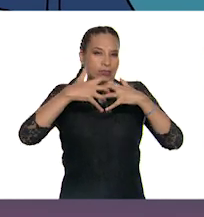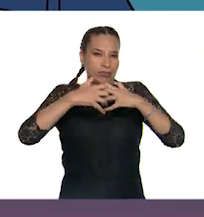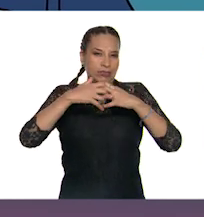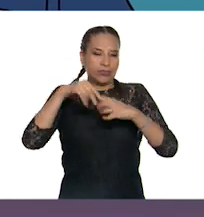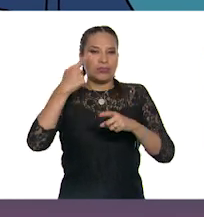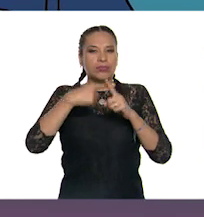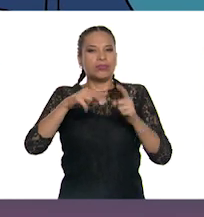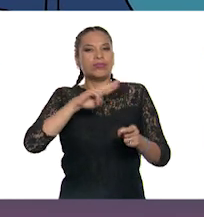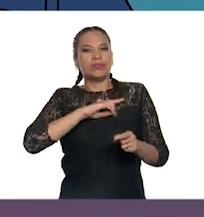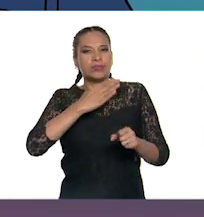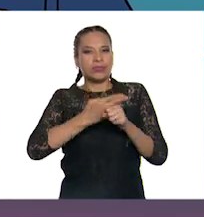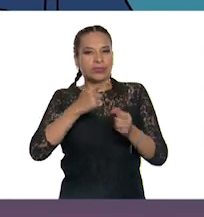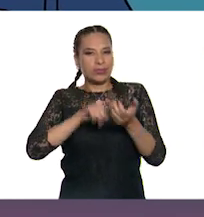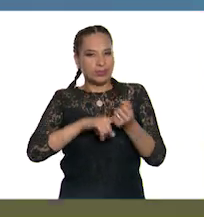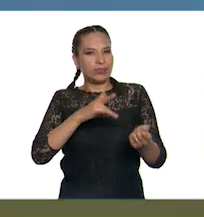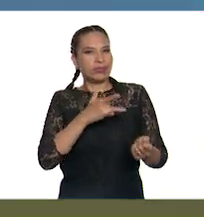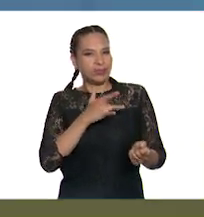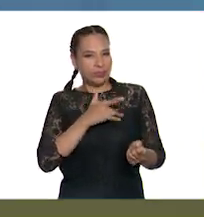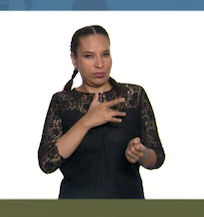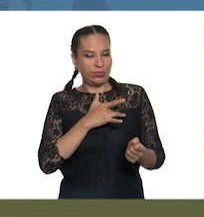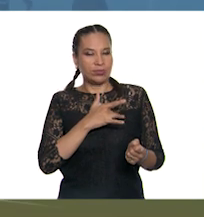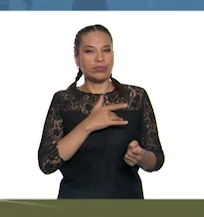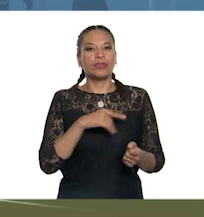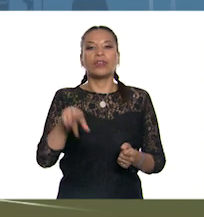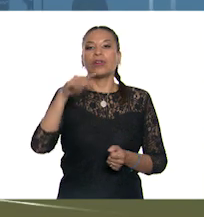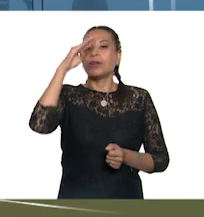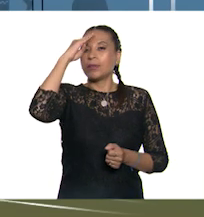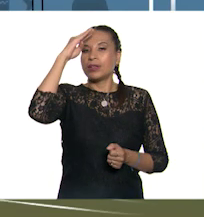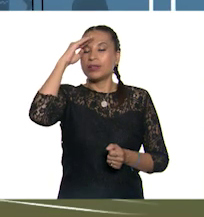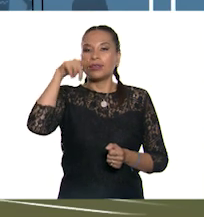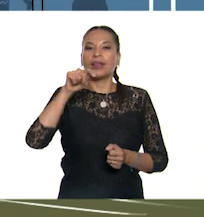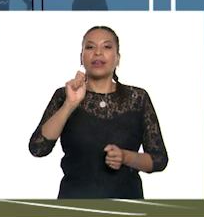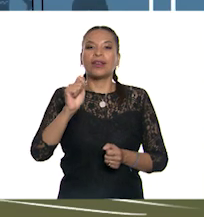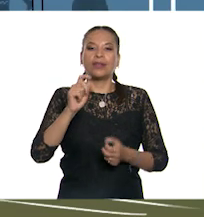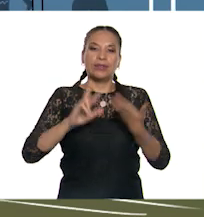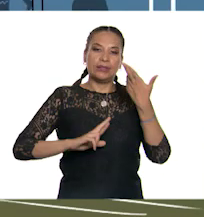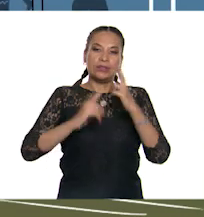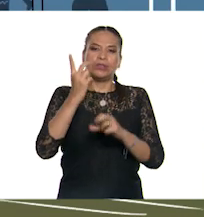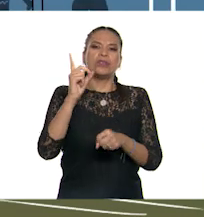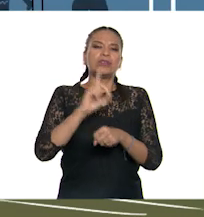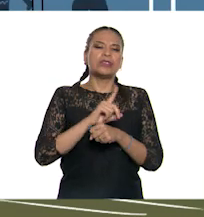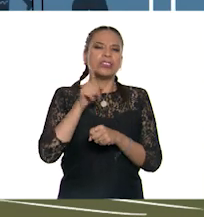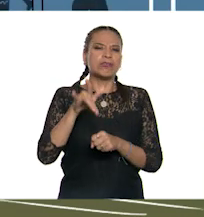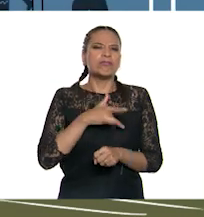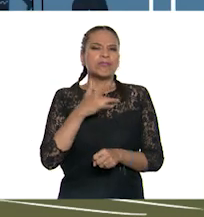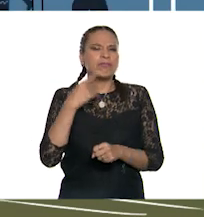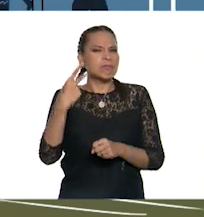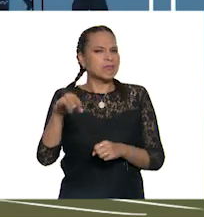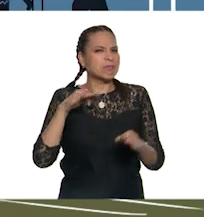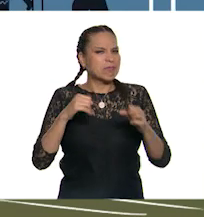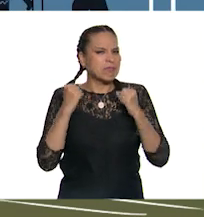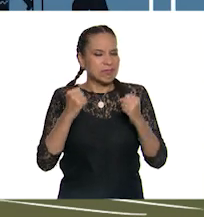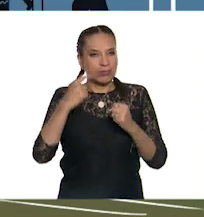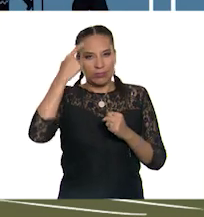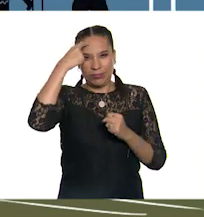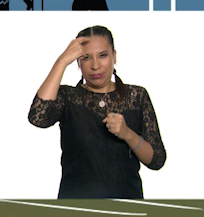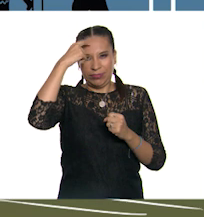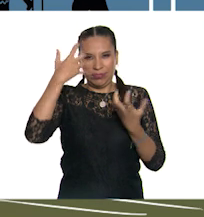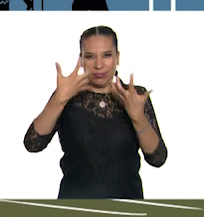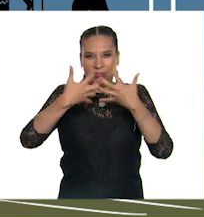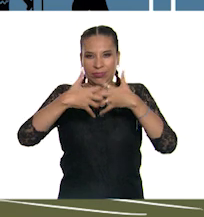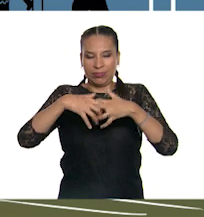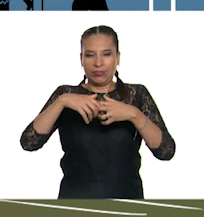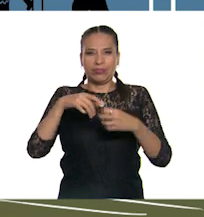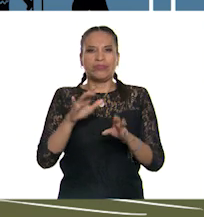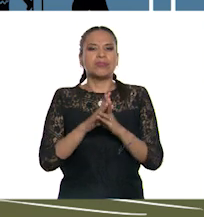nobles corazones. Así pensaba el revolucionario un día en que la intensidad de su trabajo intelectual le había aflojado